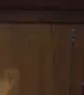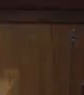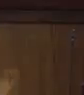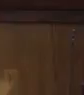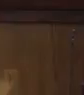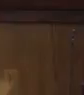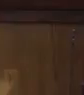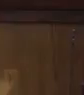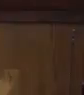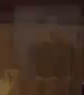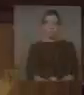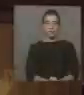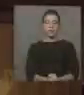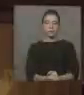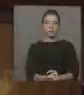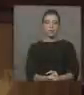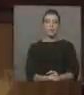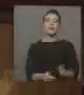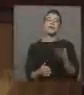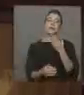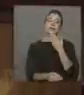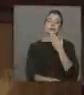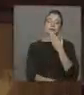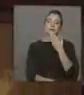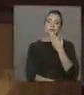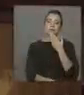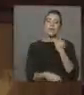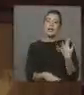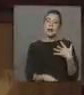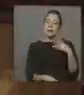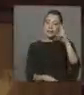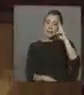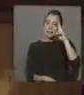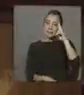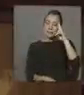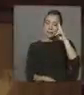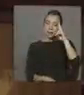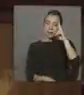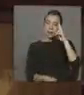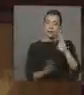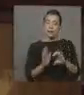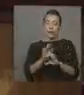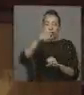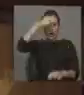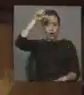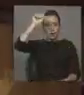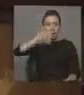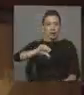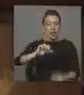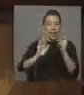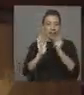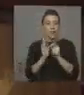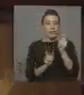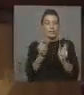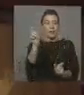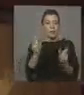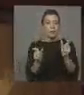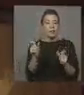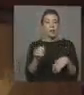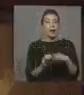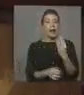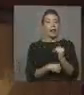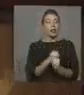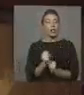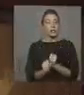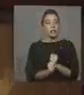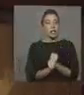tan dramáticas. Por otra parte, es importante recordar que en el Código Penal se reconoce a las personas mayores de 14